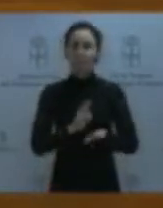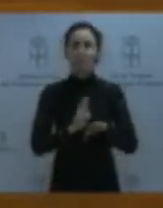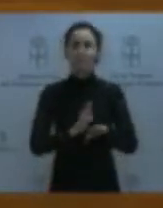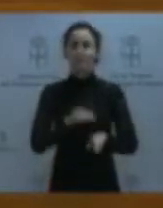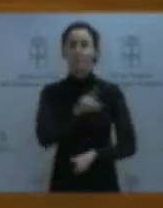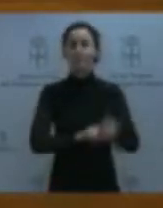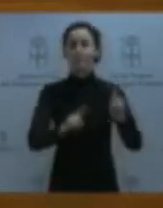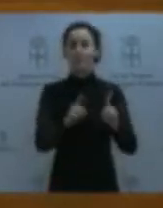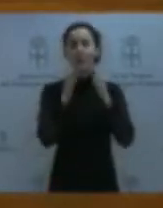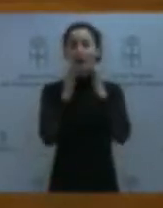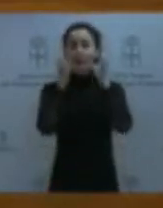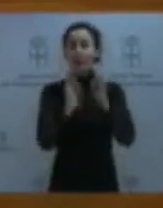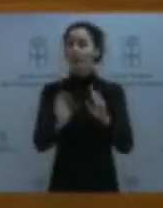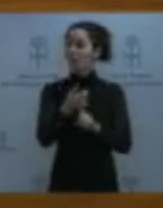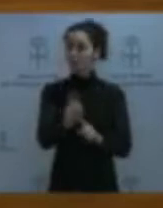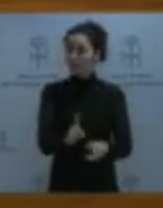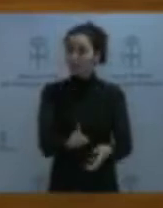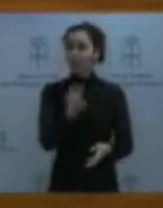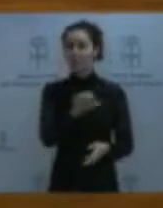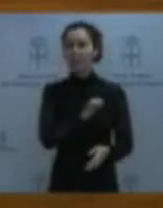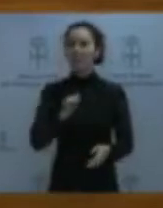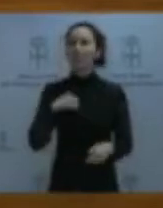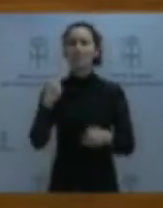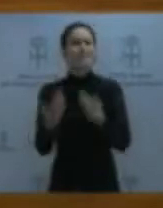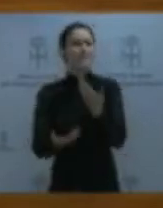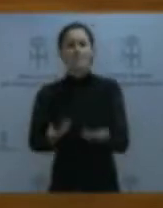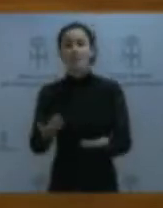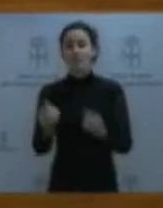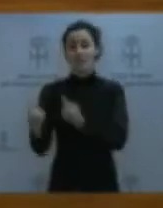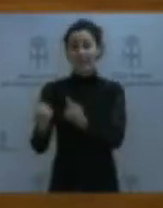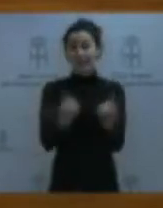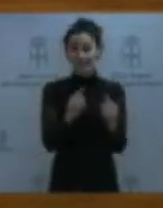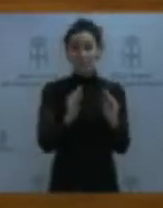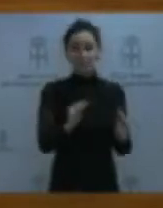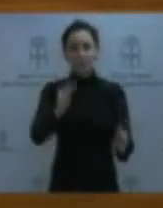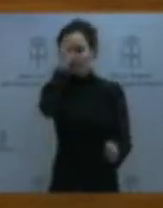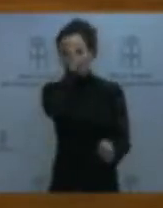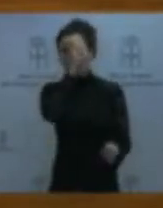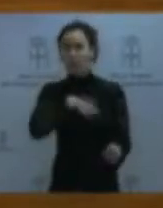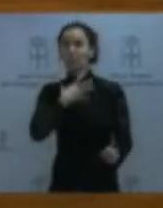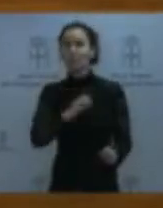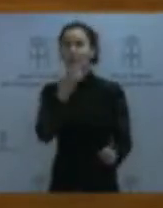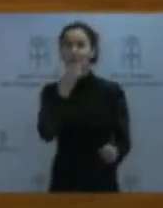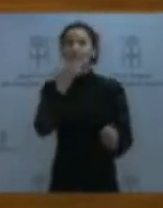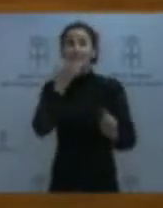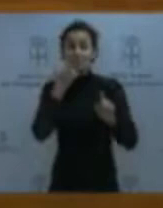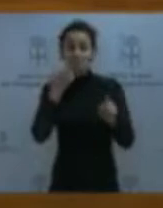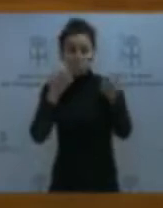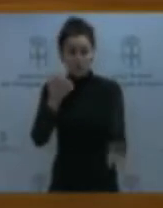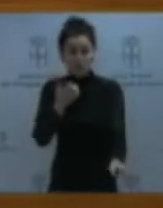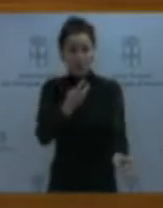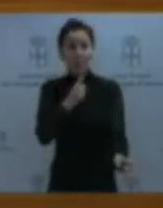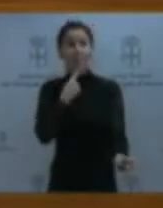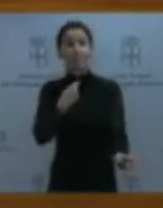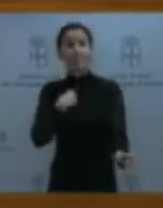problemas estructurales de la comunidad autónoma. Cada uno puede tener una valoración al respecto, pero si usted me habla que hay una mejora económica,